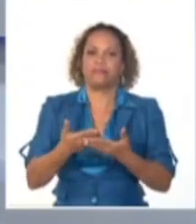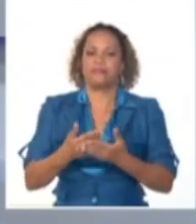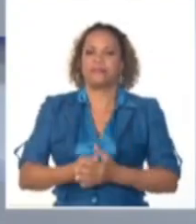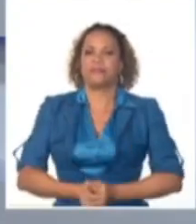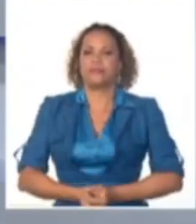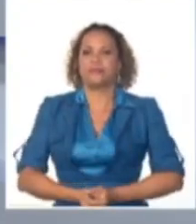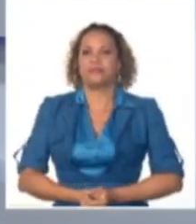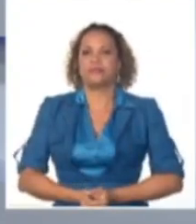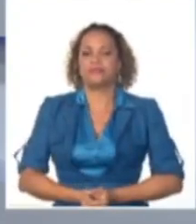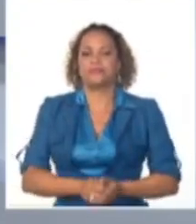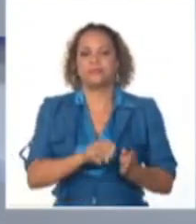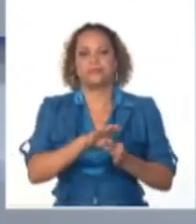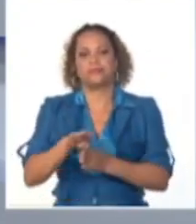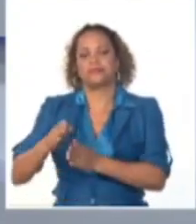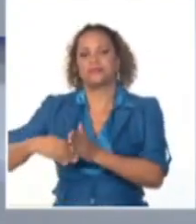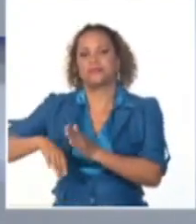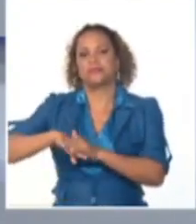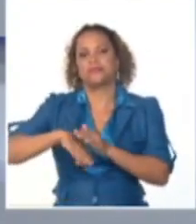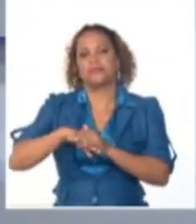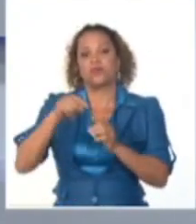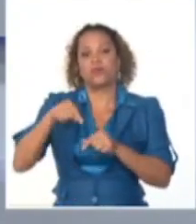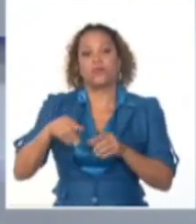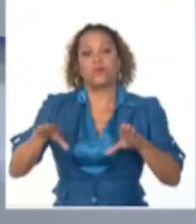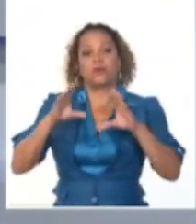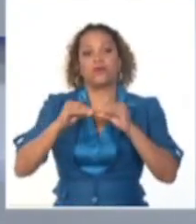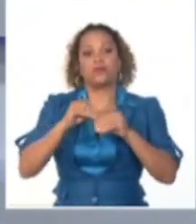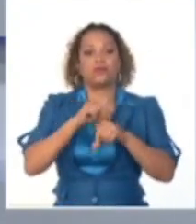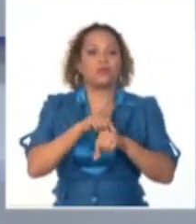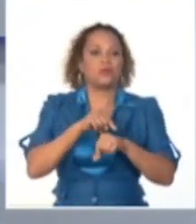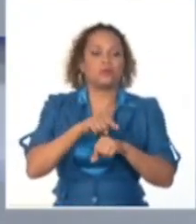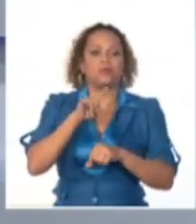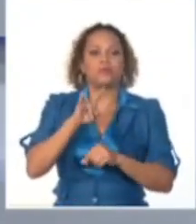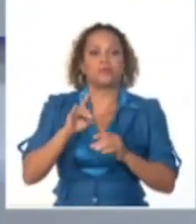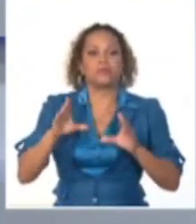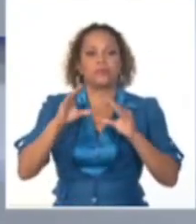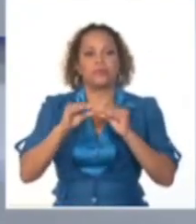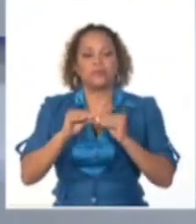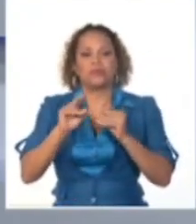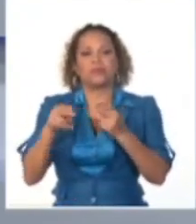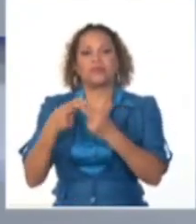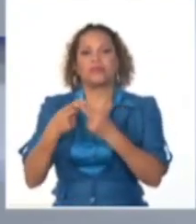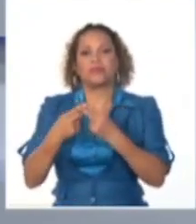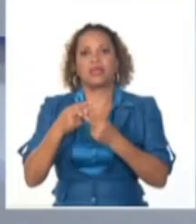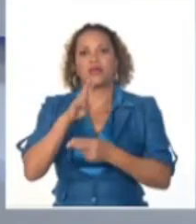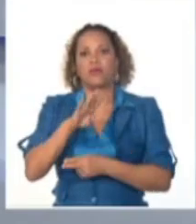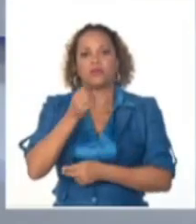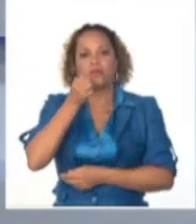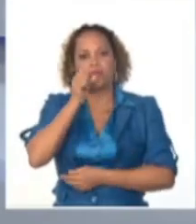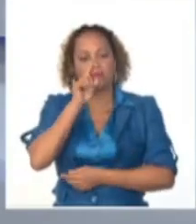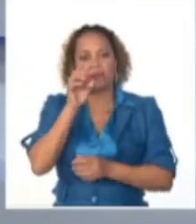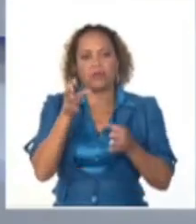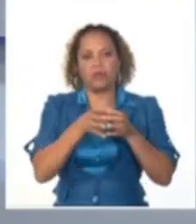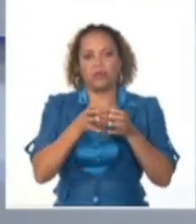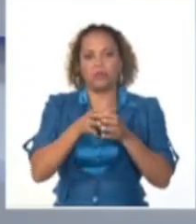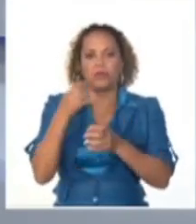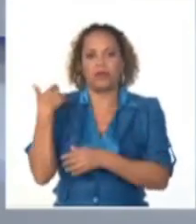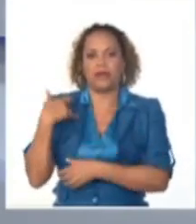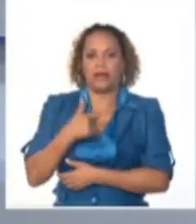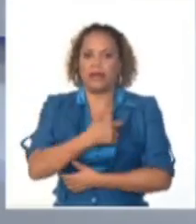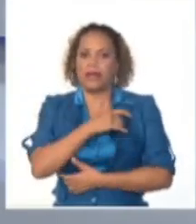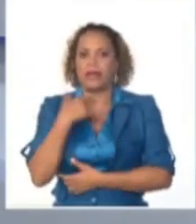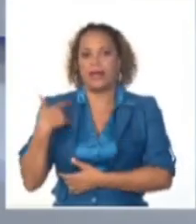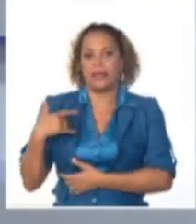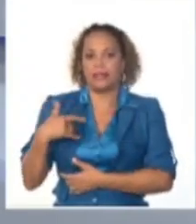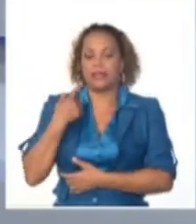con el Más Universal, informando que esta noche a las 9 se enfrentan en cuartos de final de la Copa América los equipos de Argentina y Ecuador.